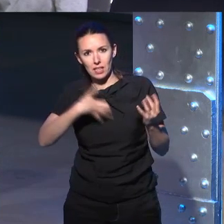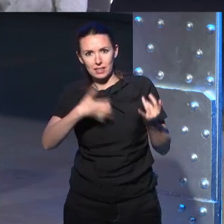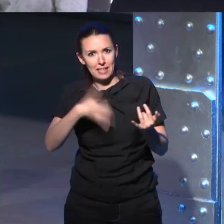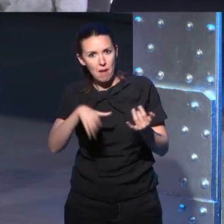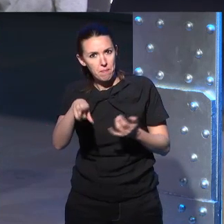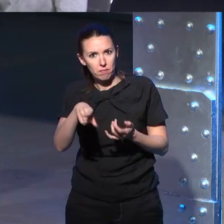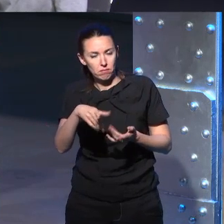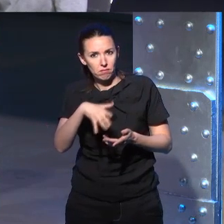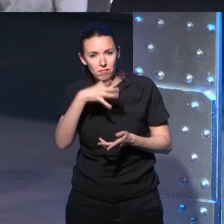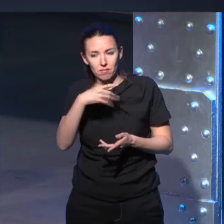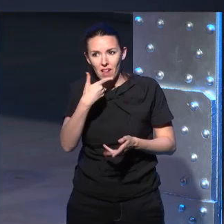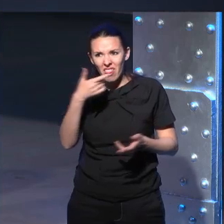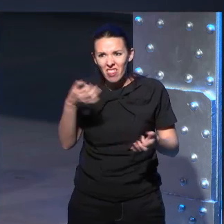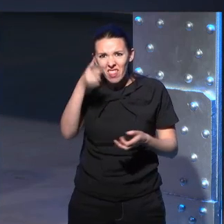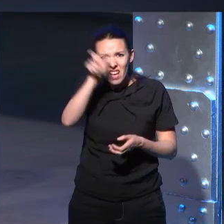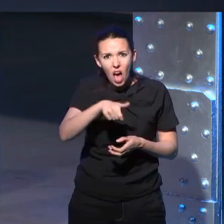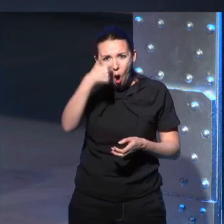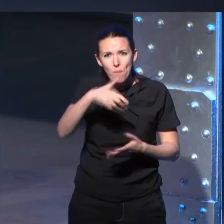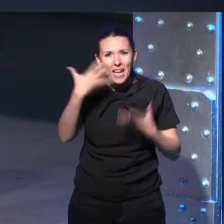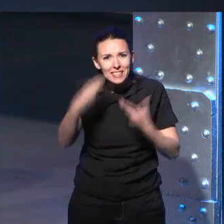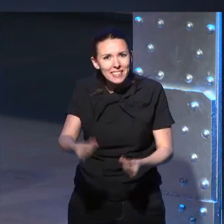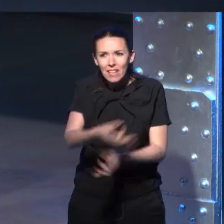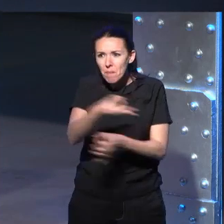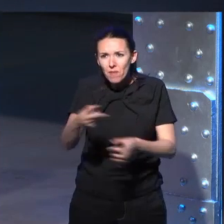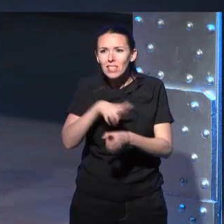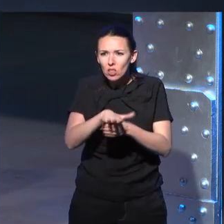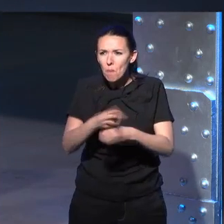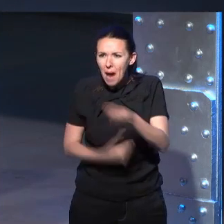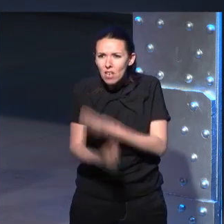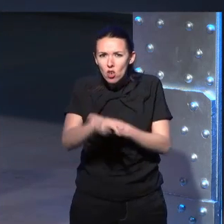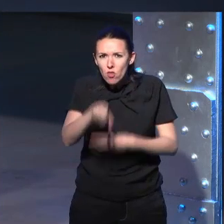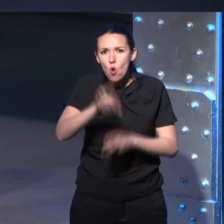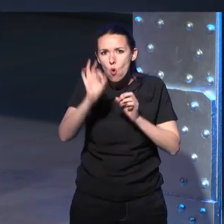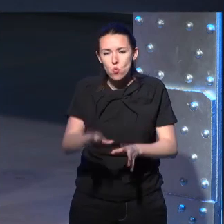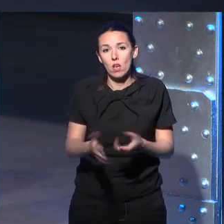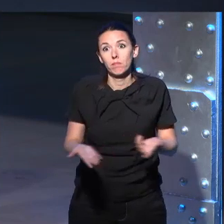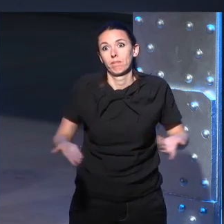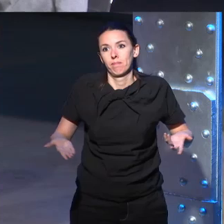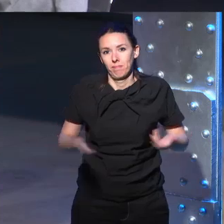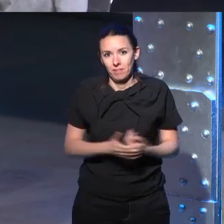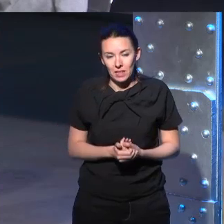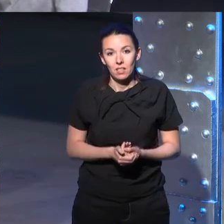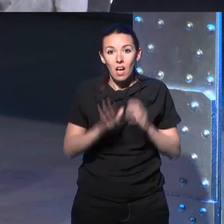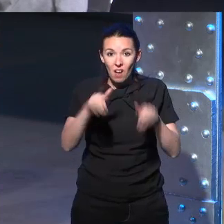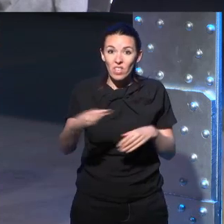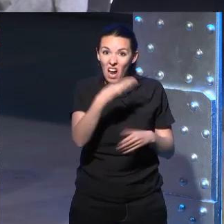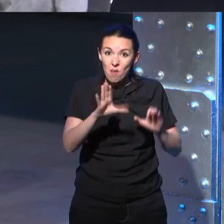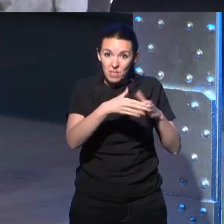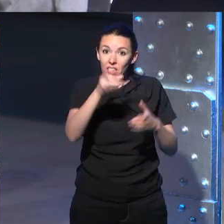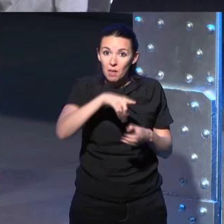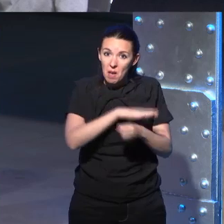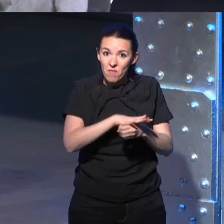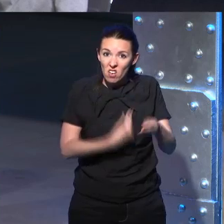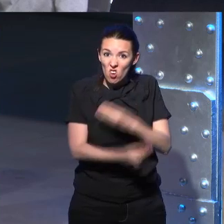tenía apabullados. Entonces decíamos, este tipo sí entiende, ese tipo viene de barrio, los Beatles, quién sabe, ¿no? Pero resulta que los Beatles también vienen de